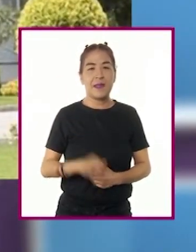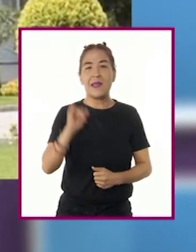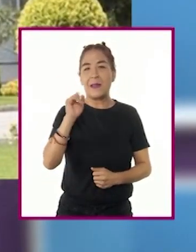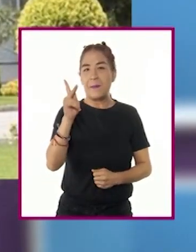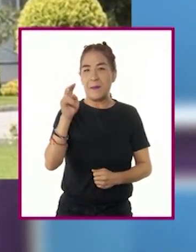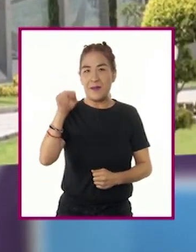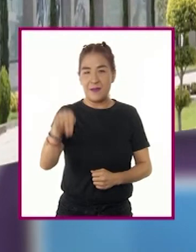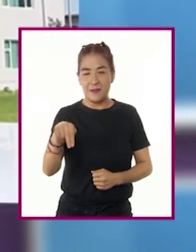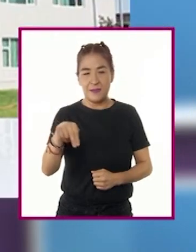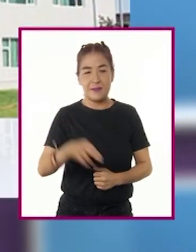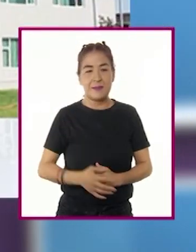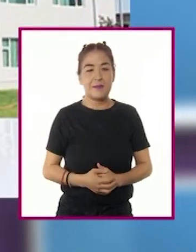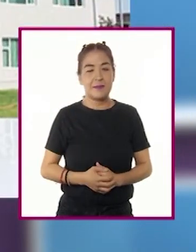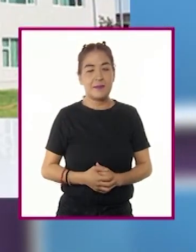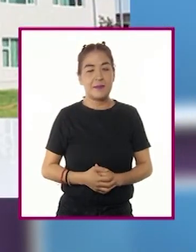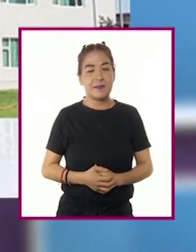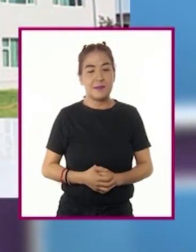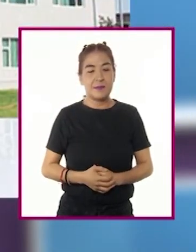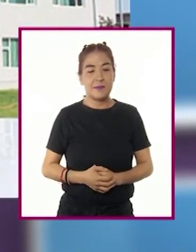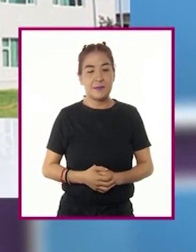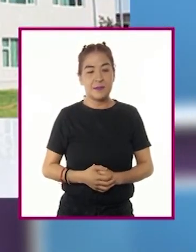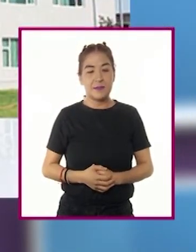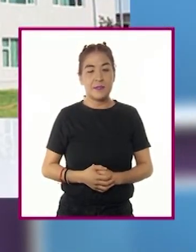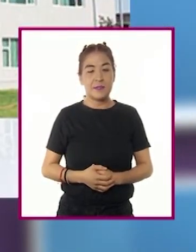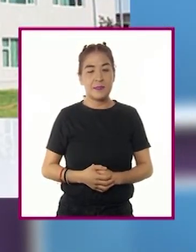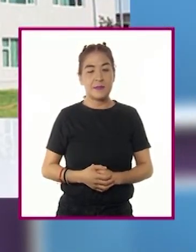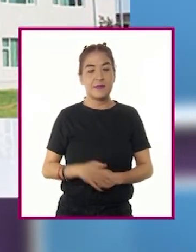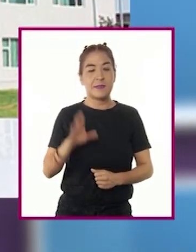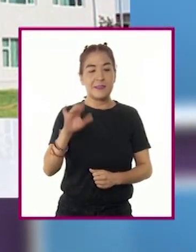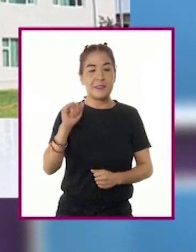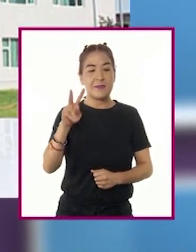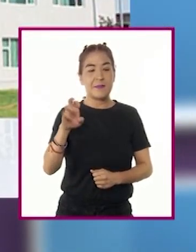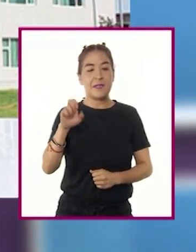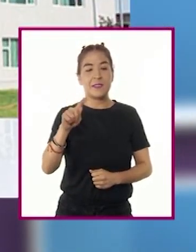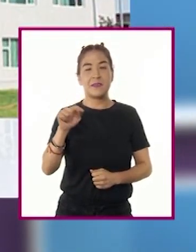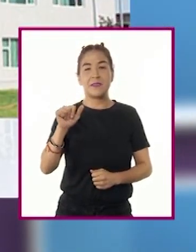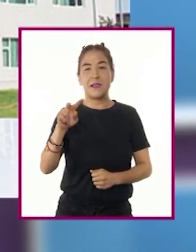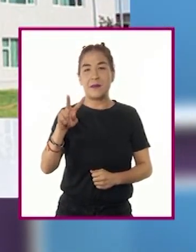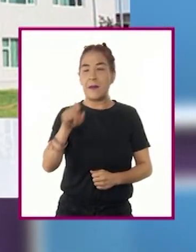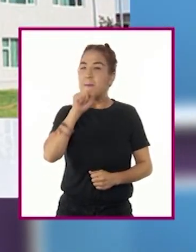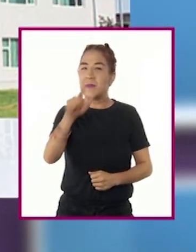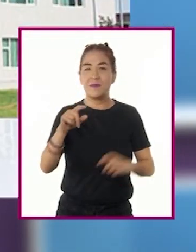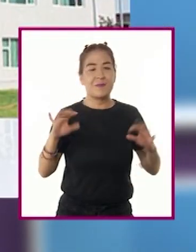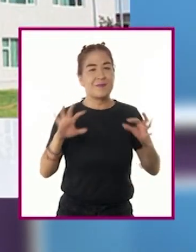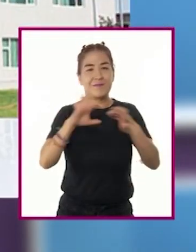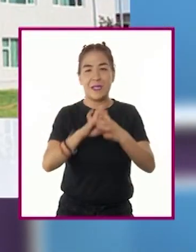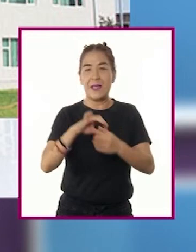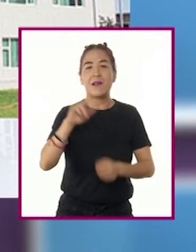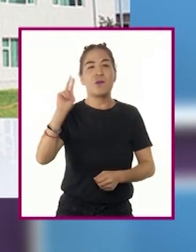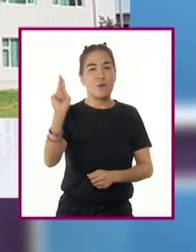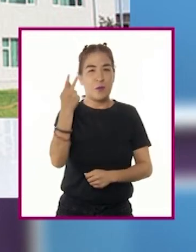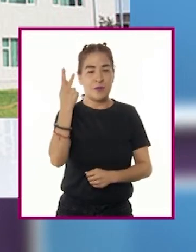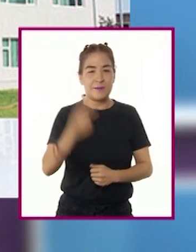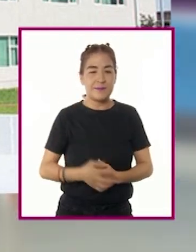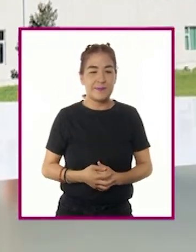Politécnico Nacional o el Centro de Investigación y de Estudios Avanzados del mismo Politécnico, entre